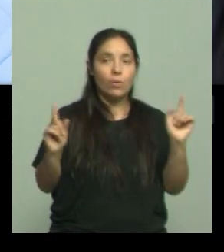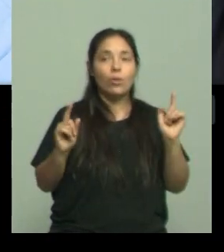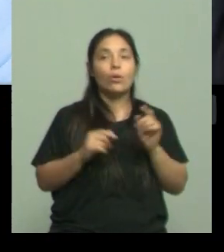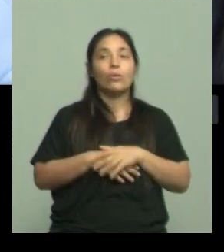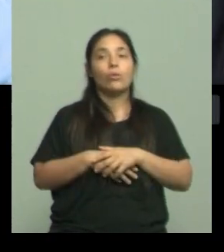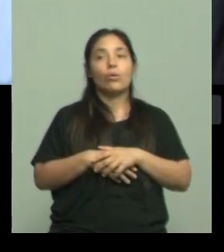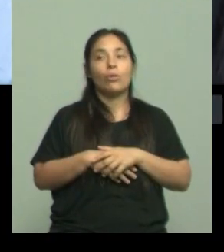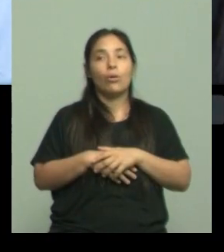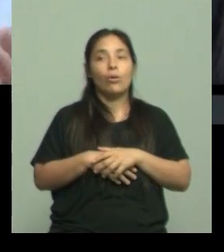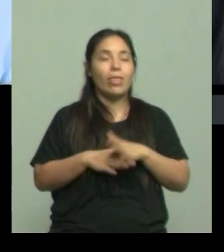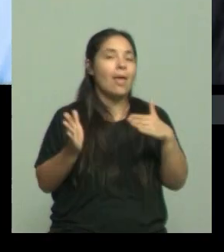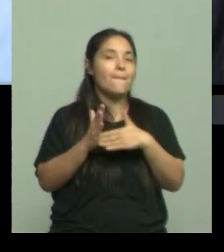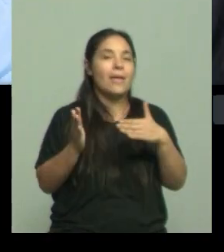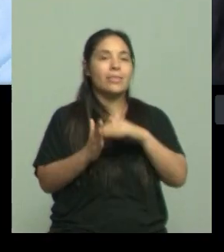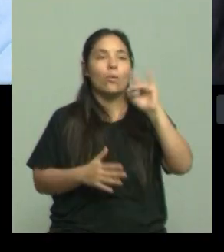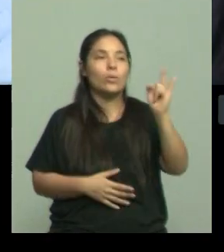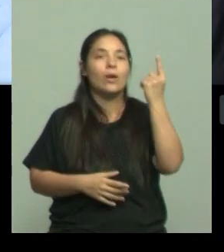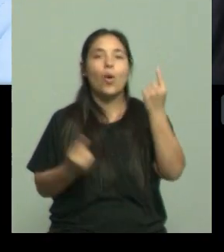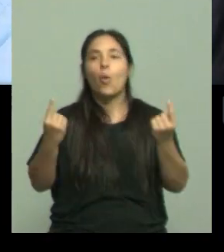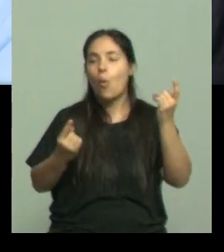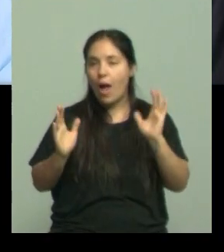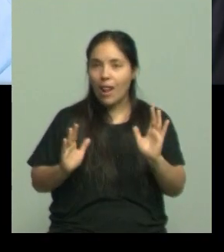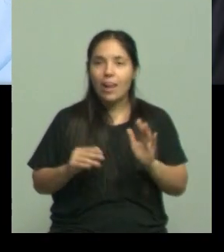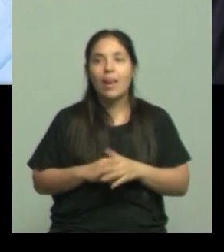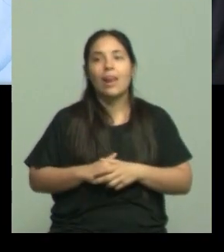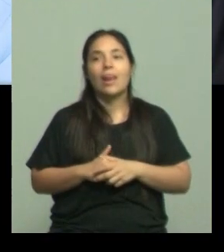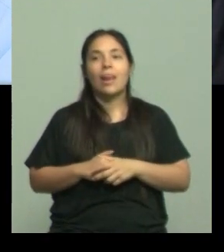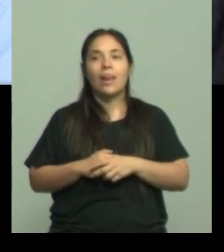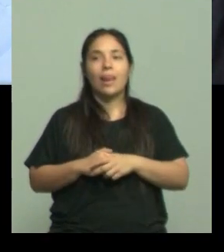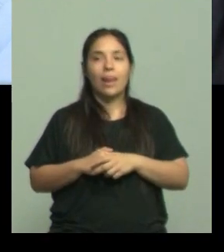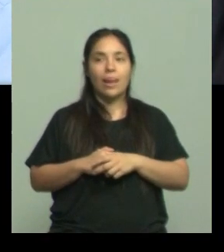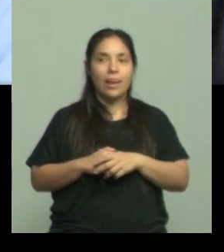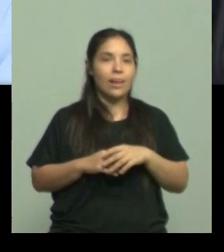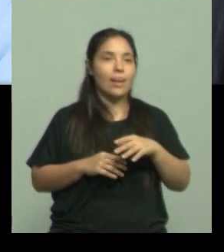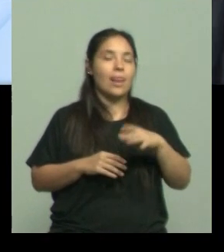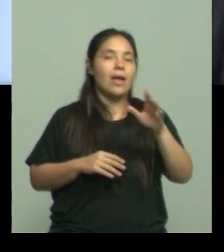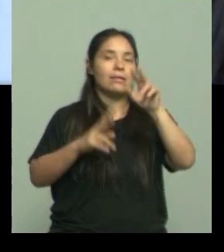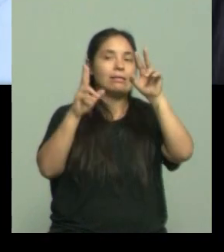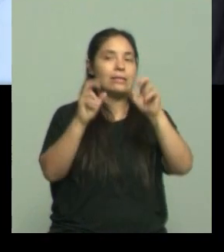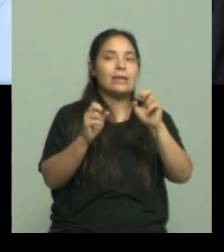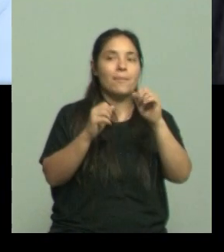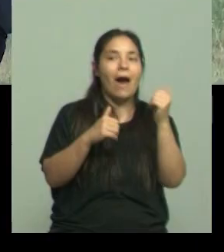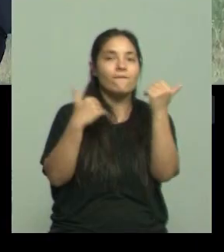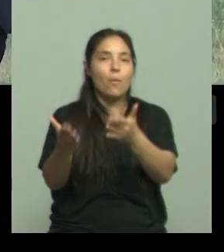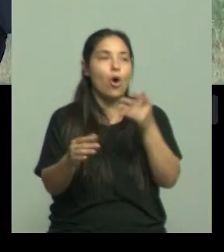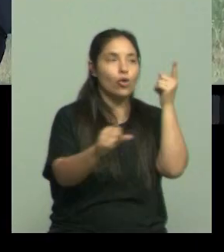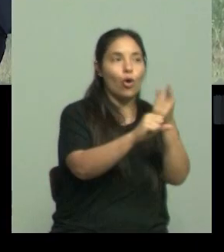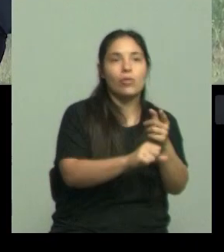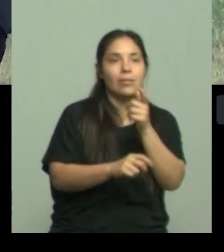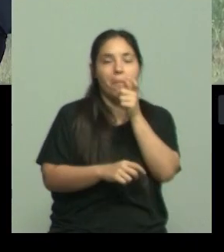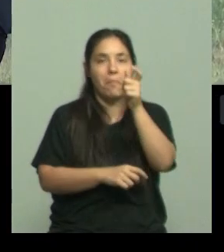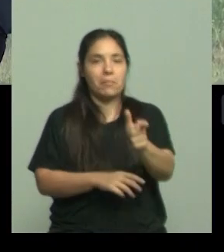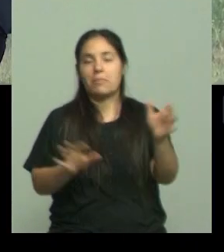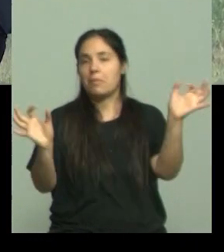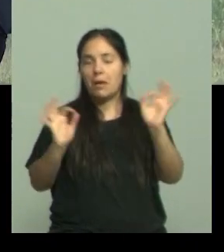juega demasiado, habrá que ver en qué universidad, pero creo que en general no se juegan ciertos alineamientos a favor